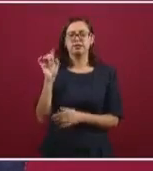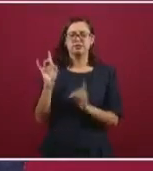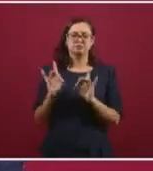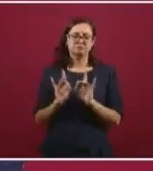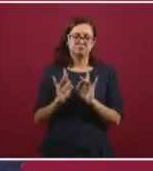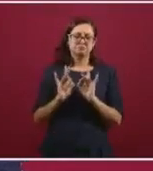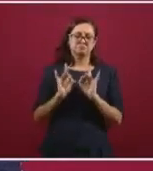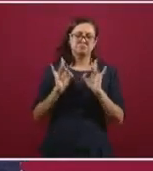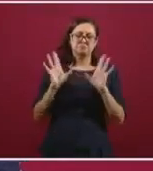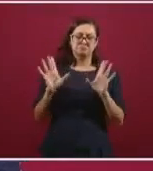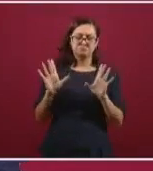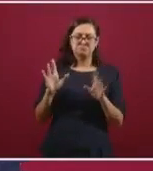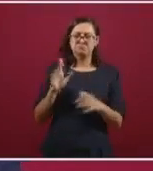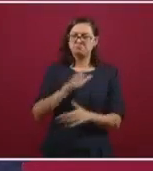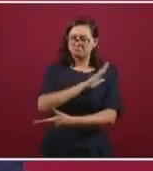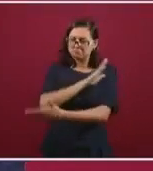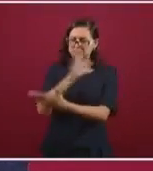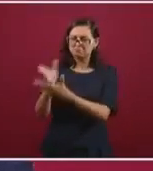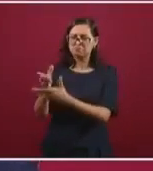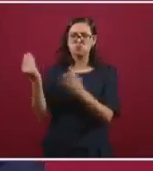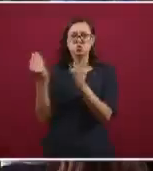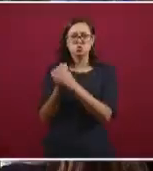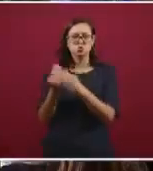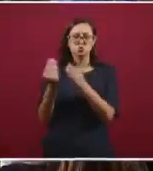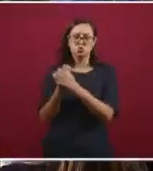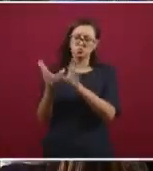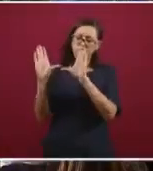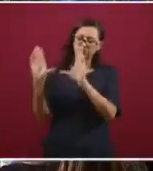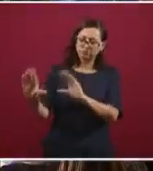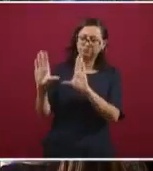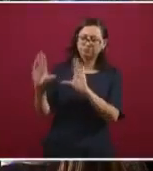llevar a cabo los cursos de formación.